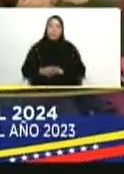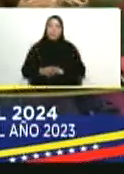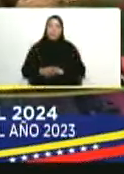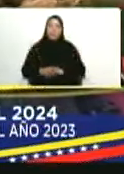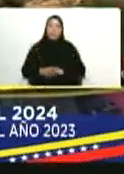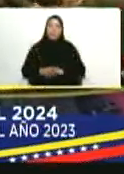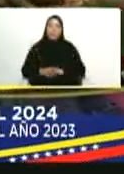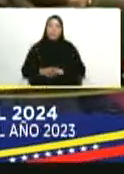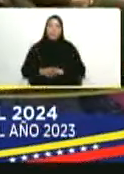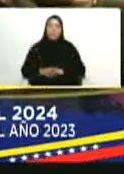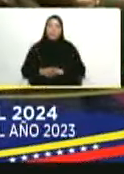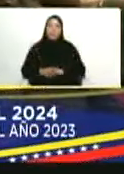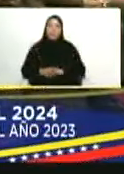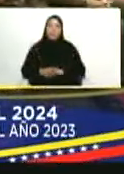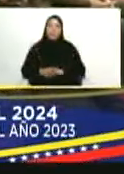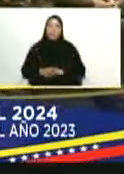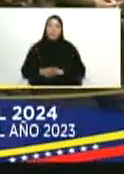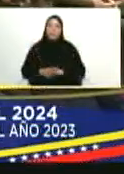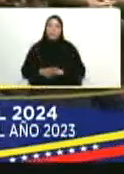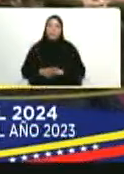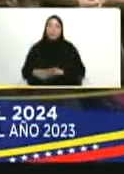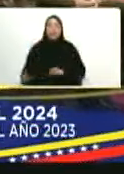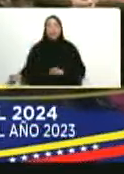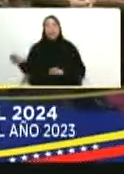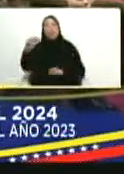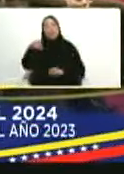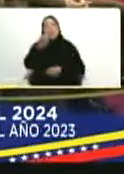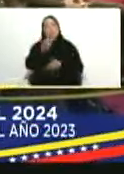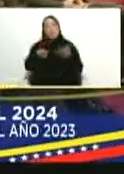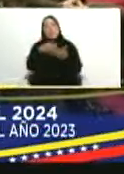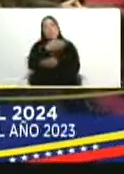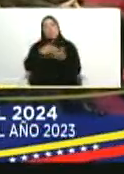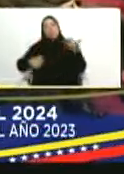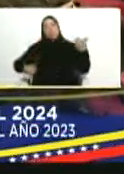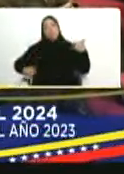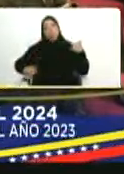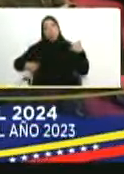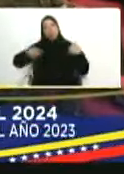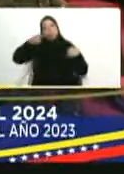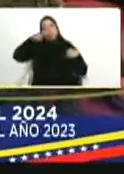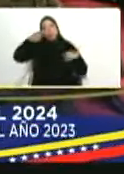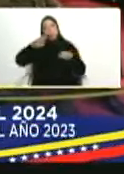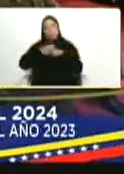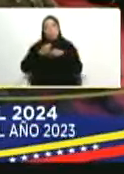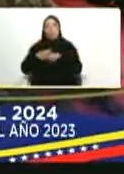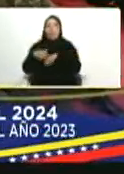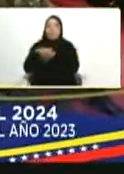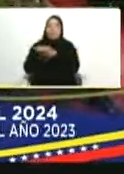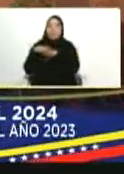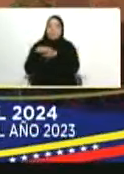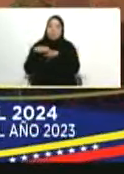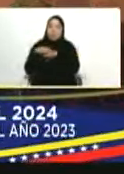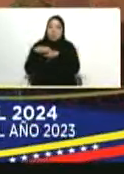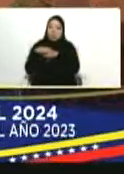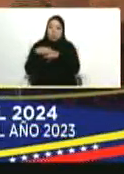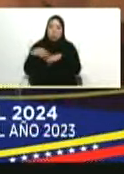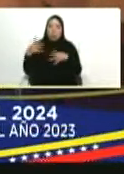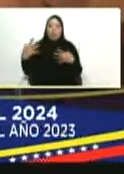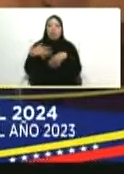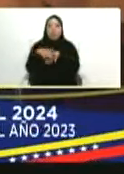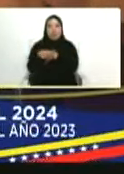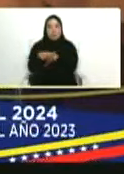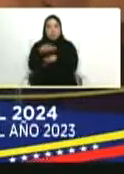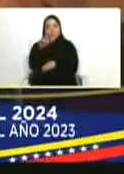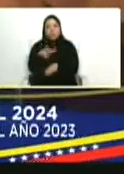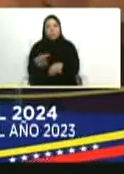Bienvenidos. Y demás vicepresidentes sectoriales, ministros, ministras, integrantes